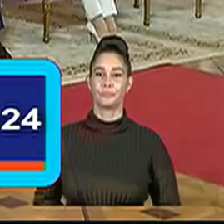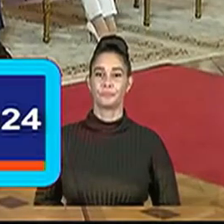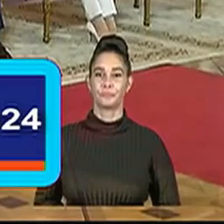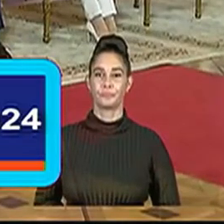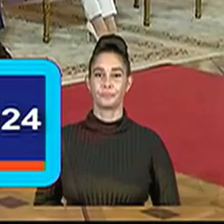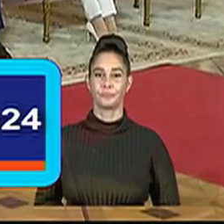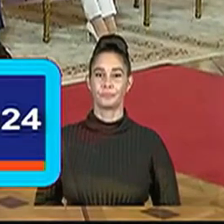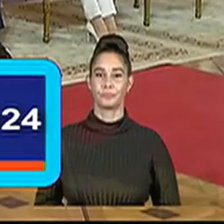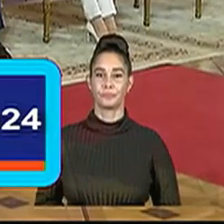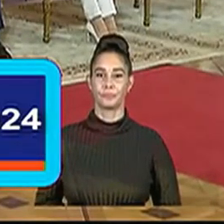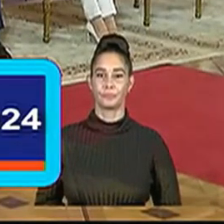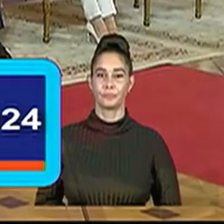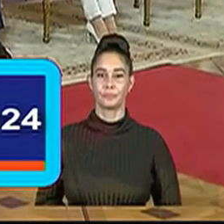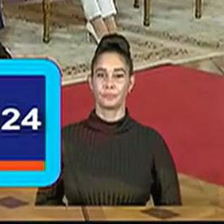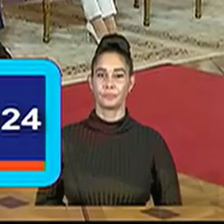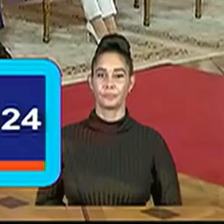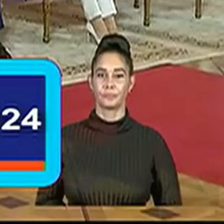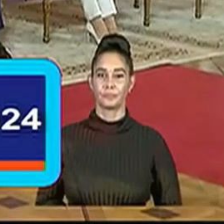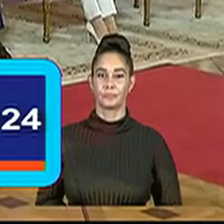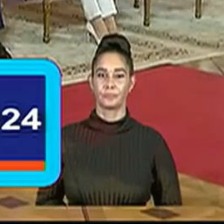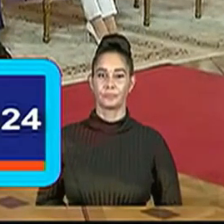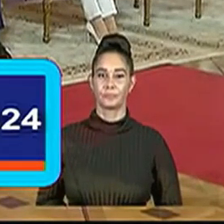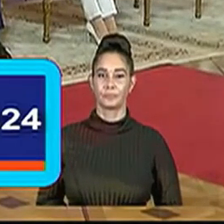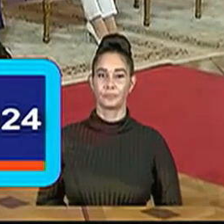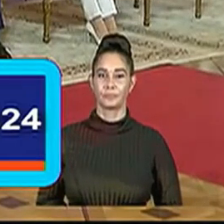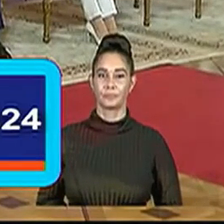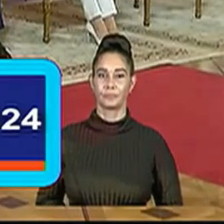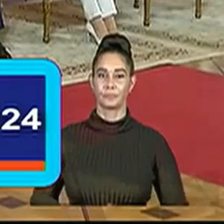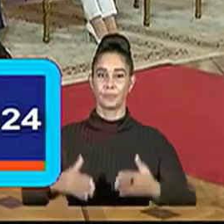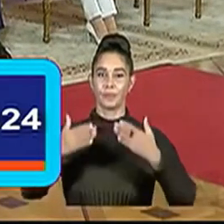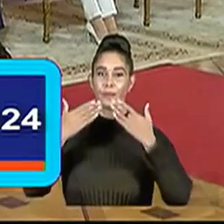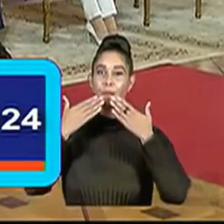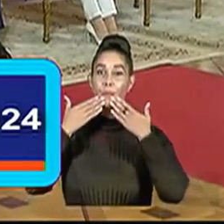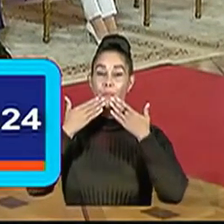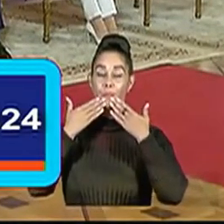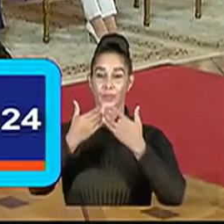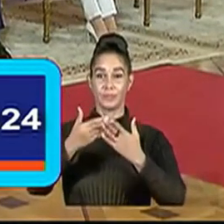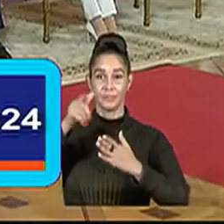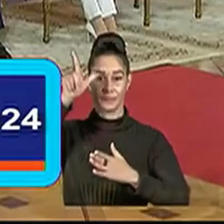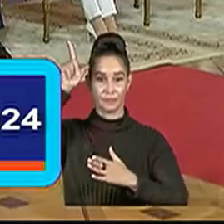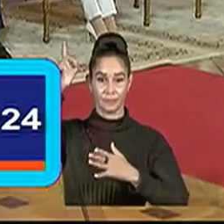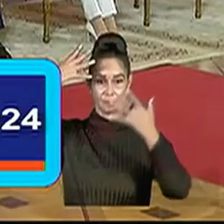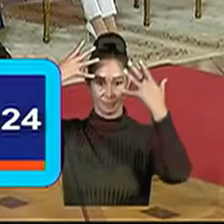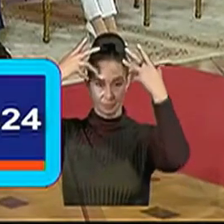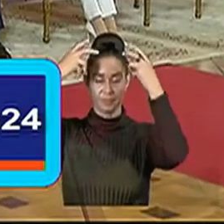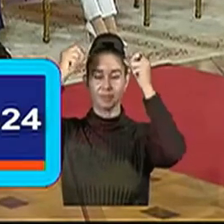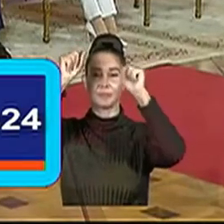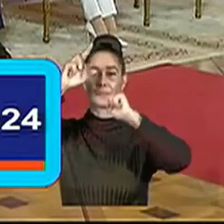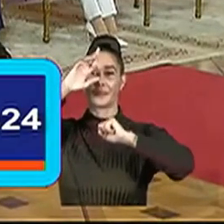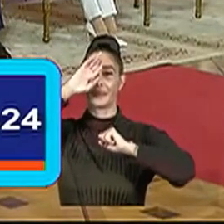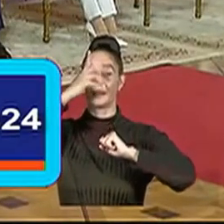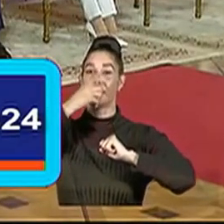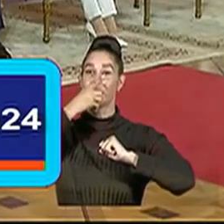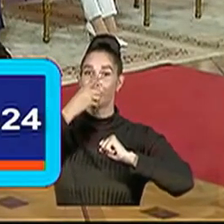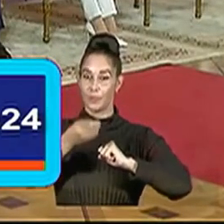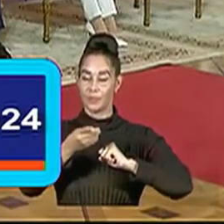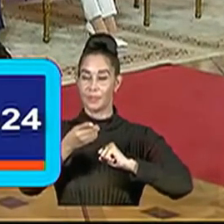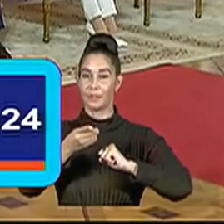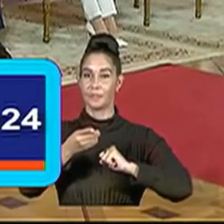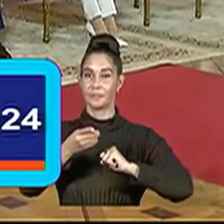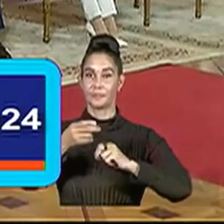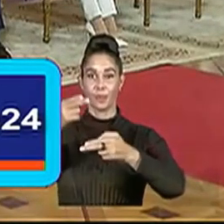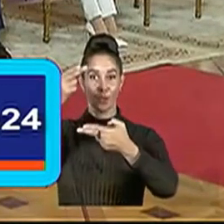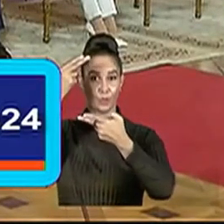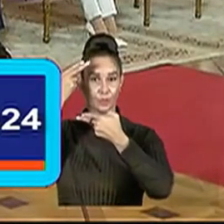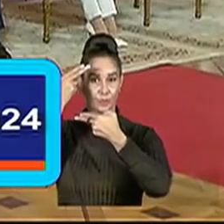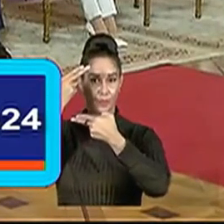Muchas gracias, su excelencia Luis Abinader, presidente de la República, su